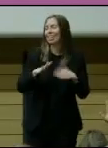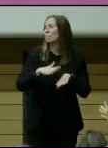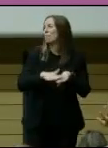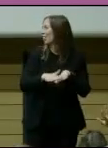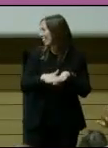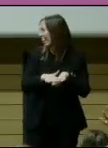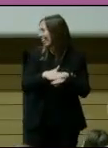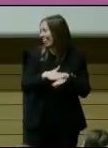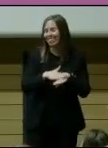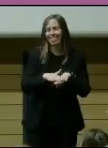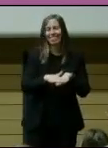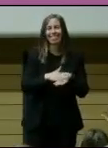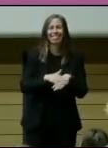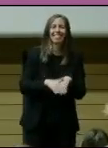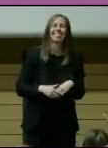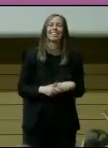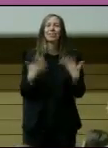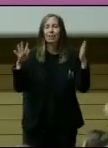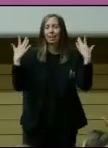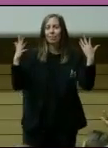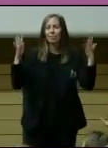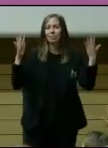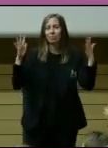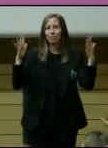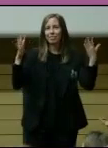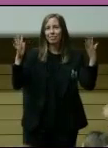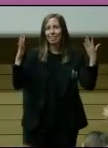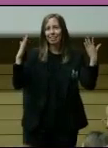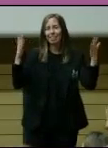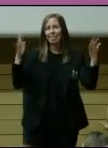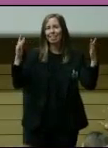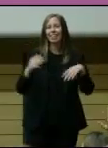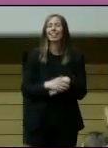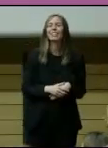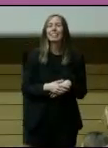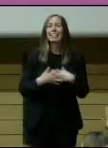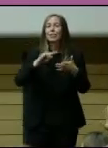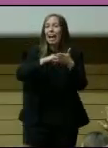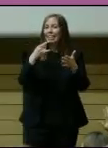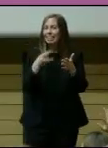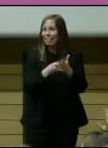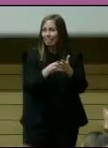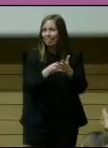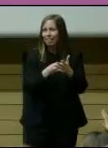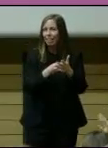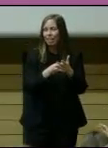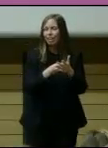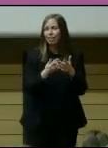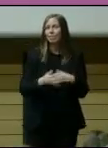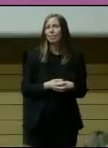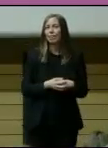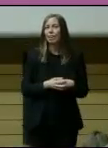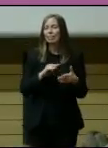perdón. Lo he pensado, digo, tienes que agradecerlas también a los técnicos. Ya que estas las tenía al